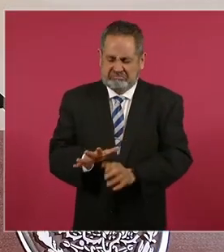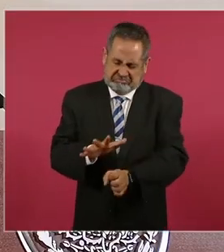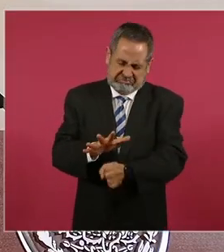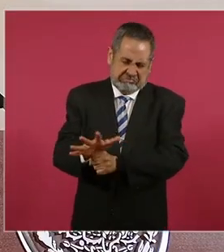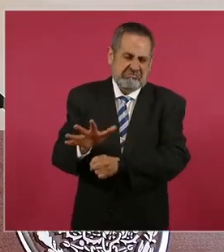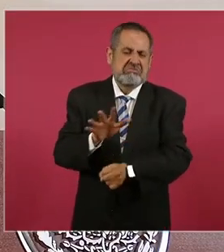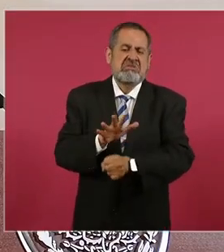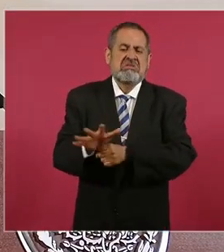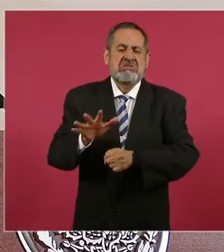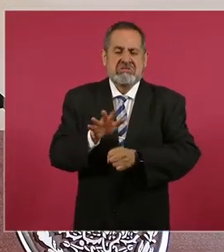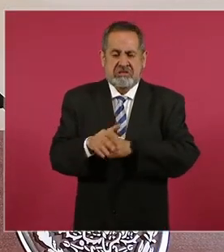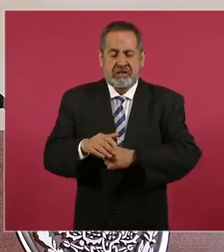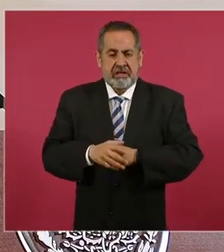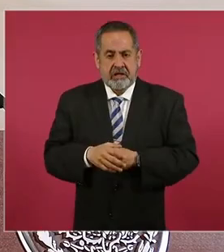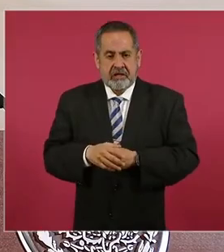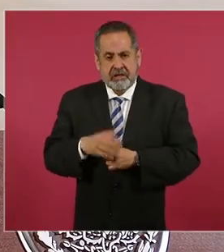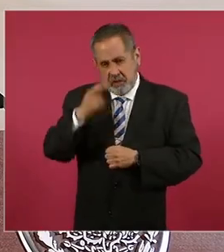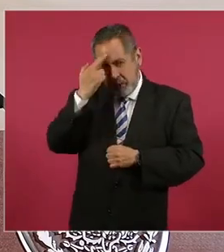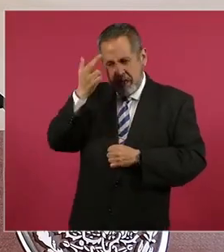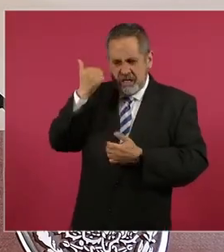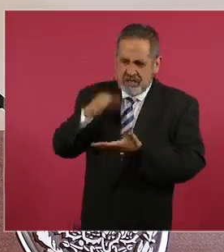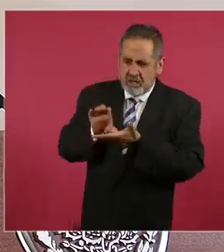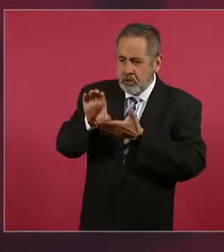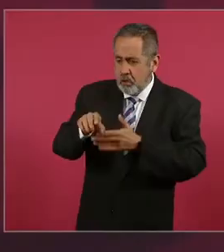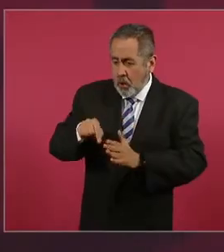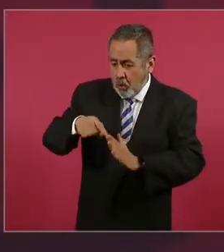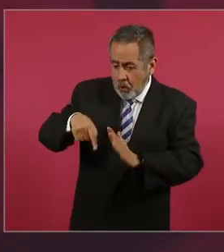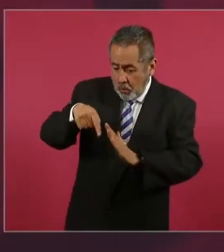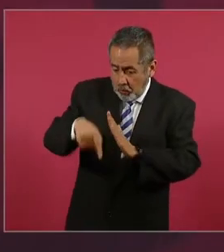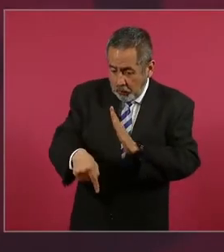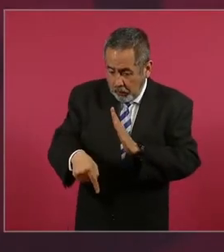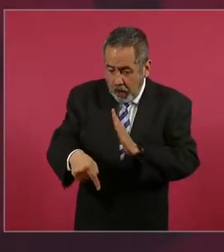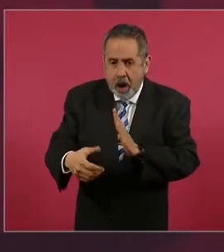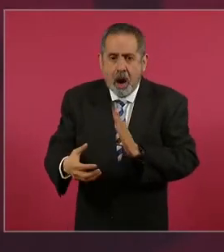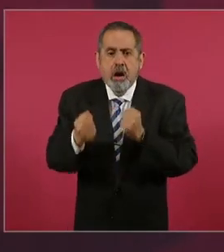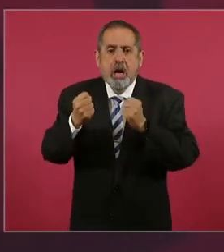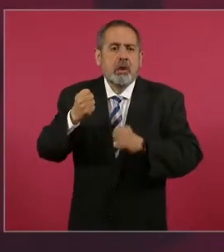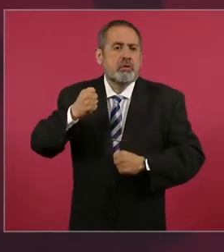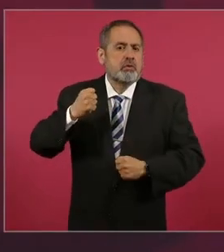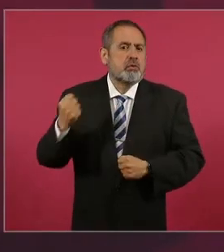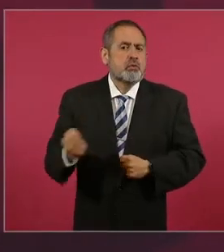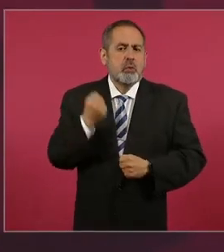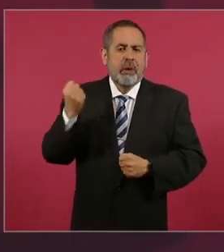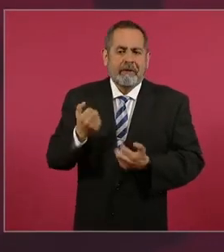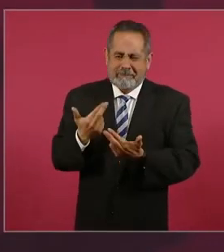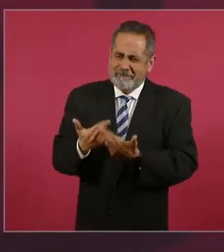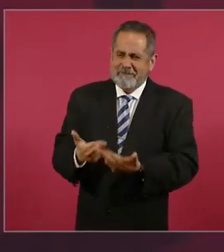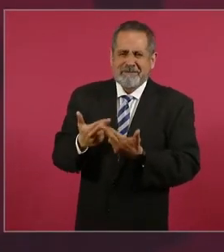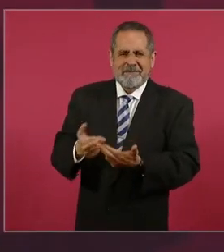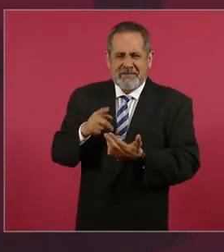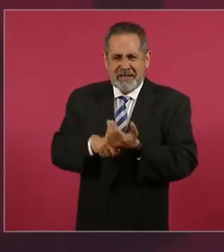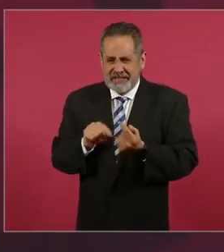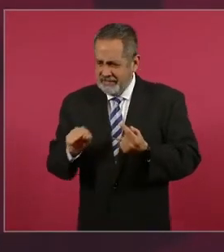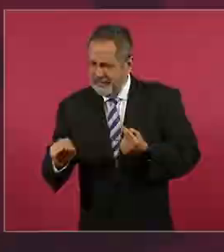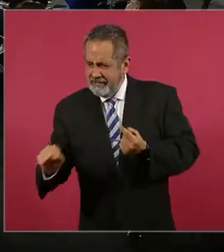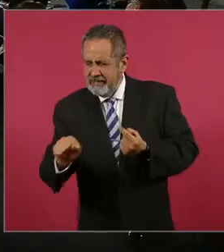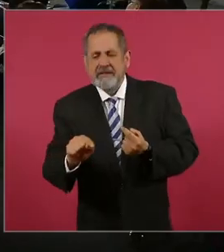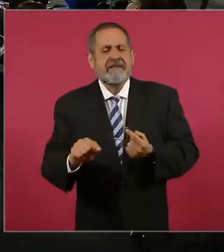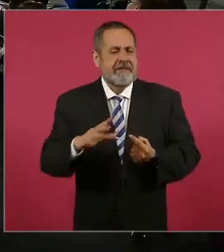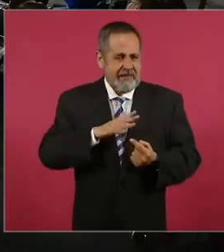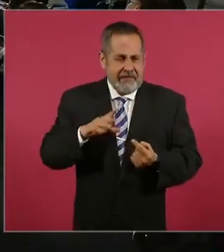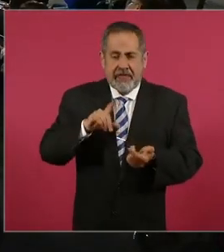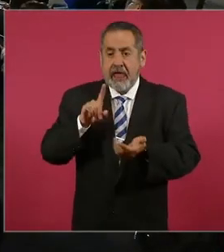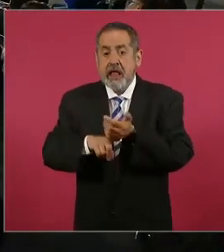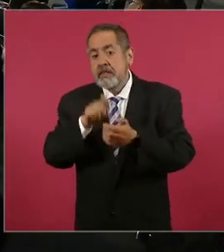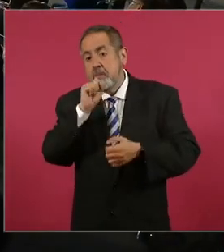Invertimos en exploración, tuvimos suerte, encontramos muy buenos campos en tierra,